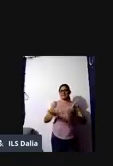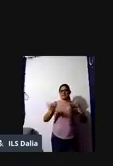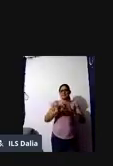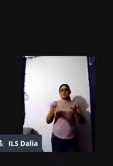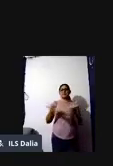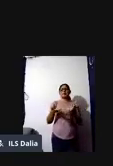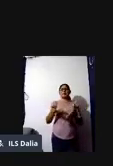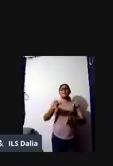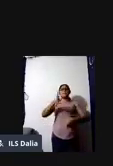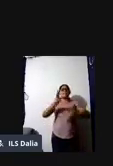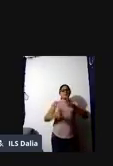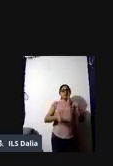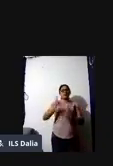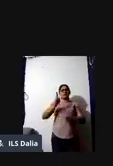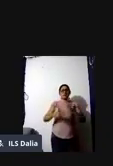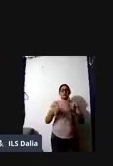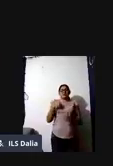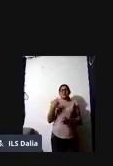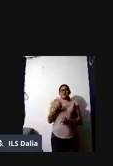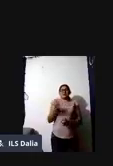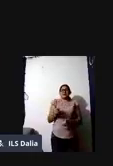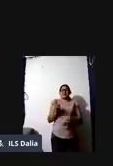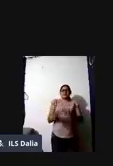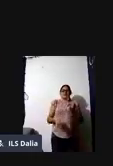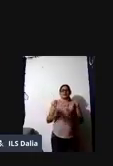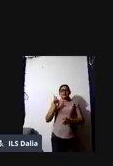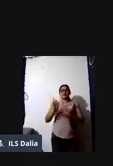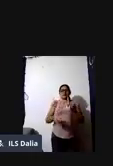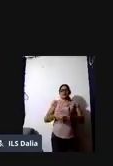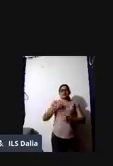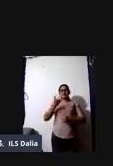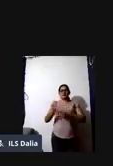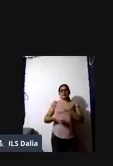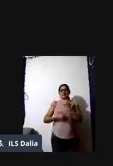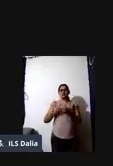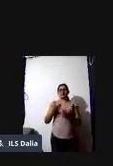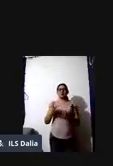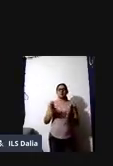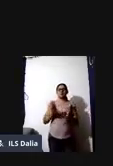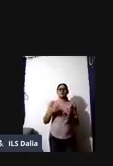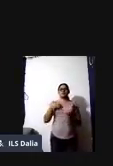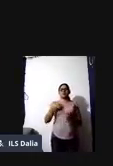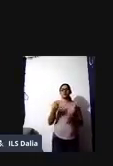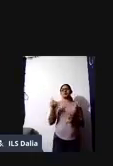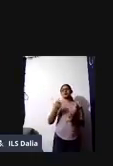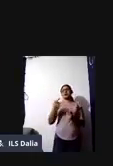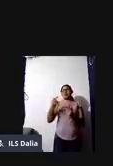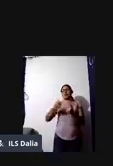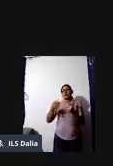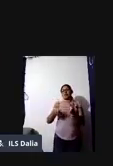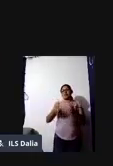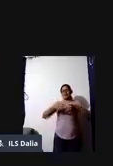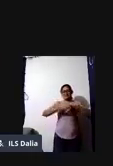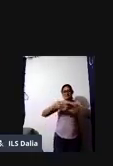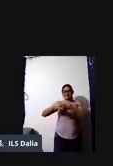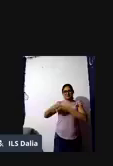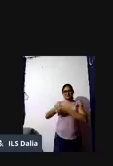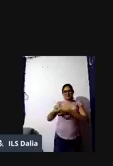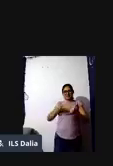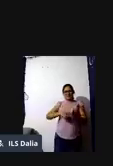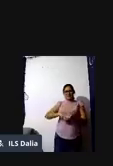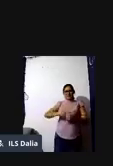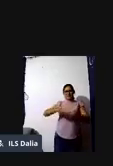hablar. Tengo que hablar con sistemas, con administrativo, ¿no? Y me